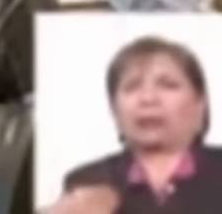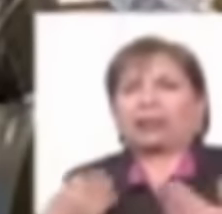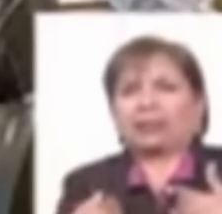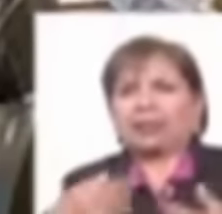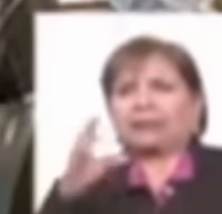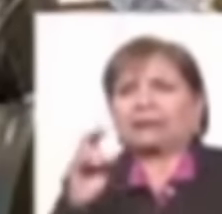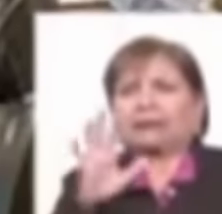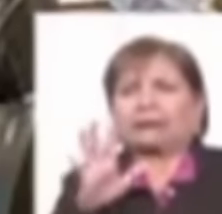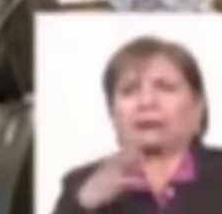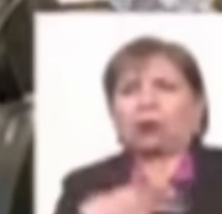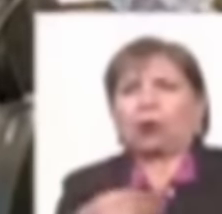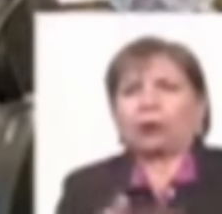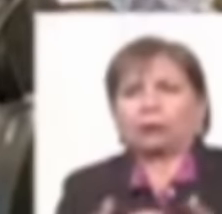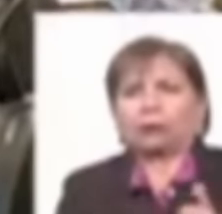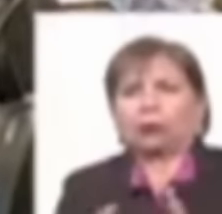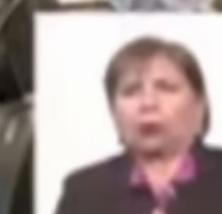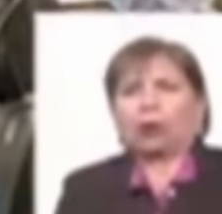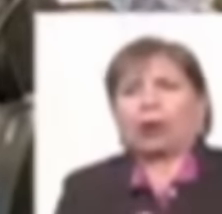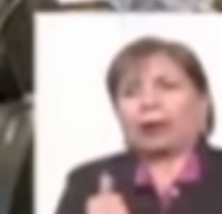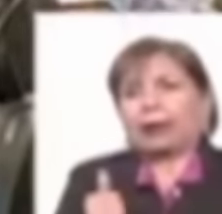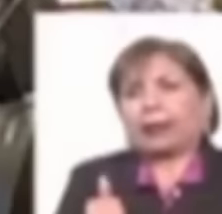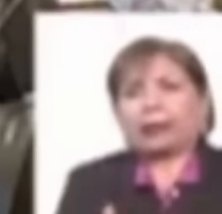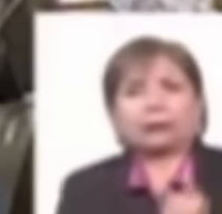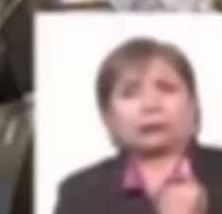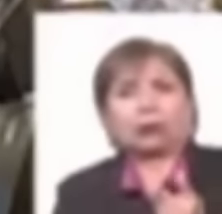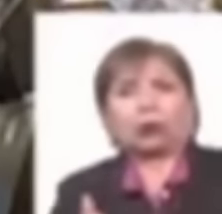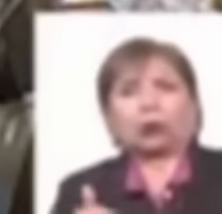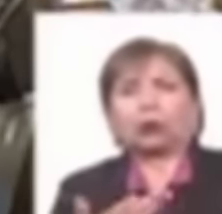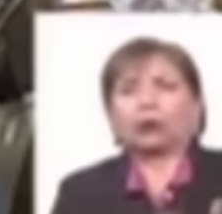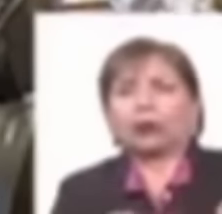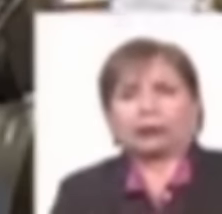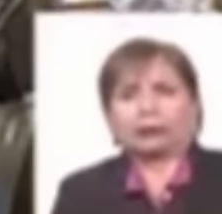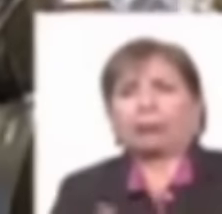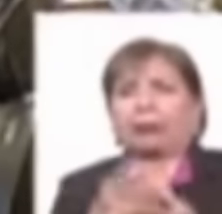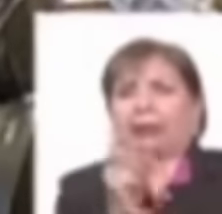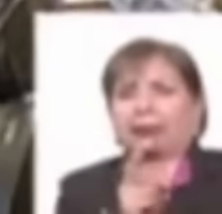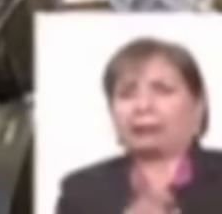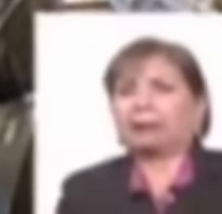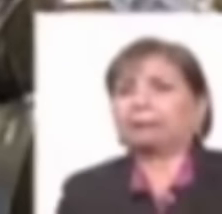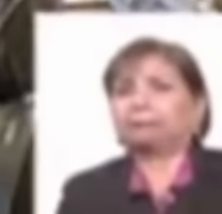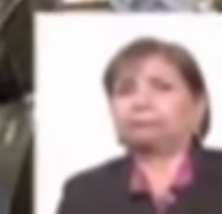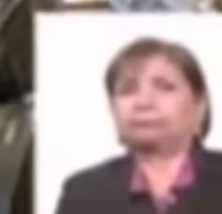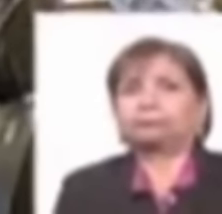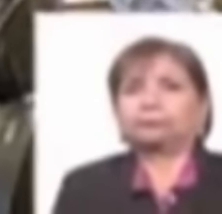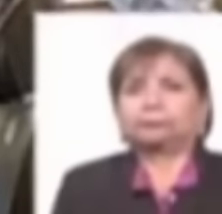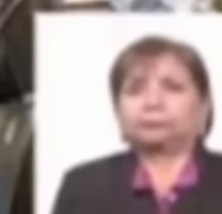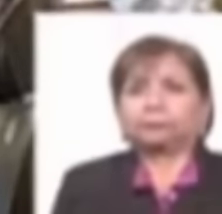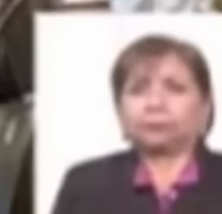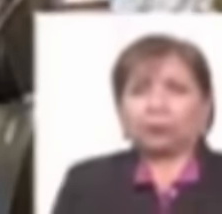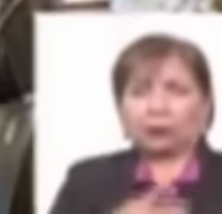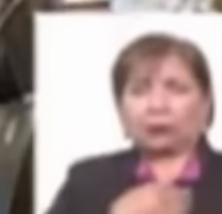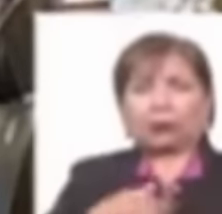cumple 75 años en relación a su permanencia en la misma. Tenemos que recordar,